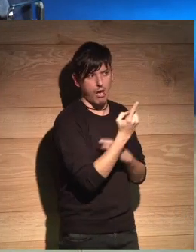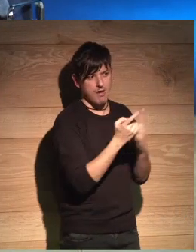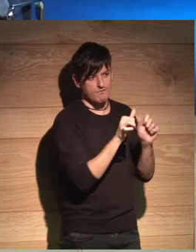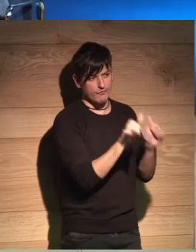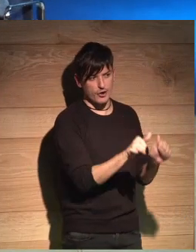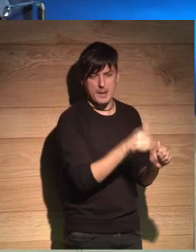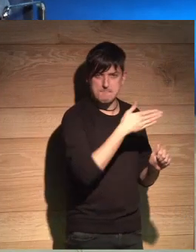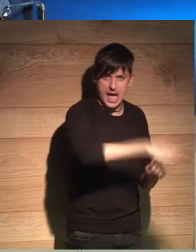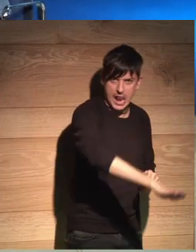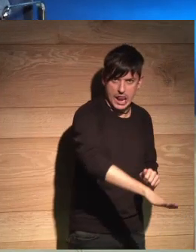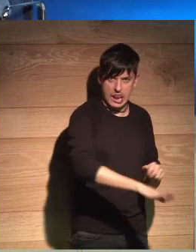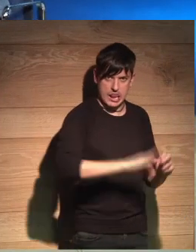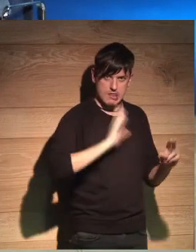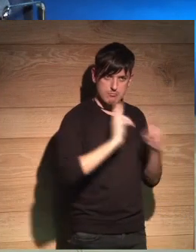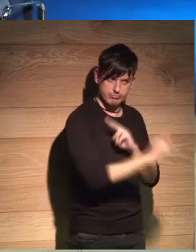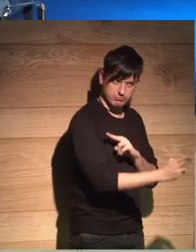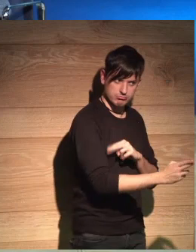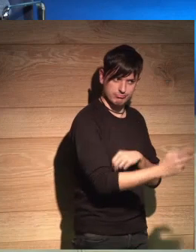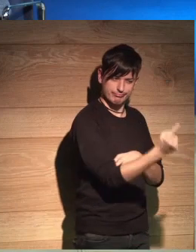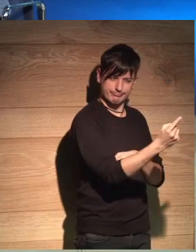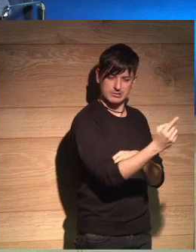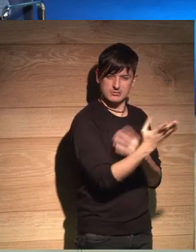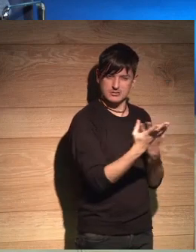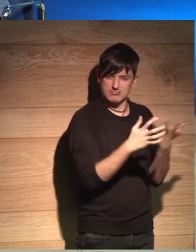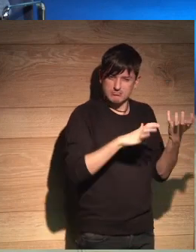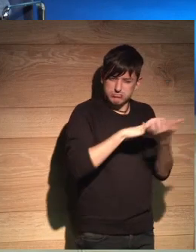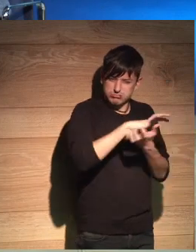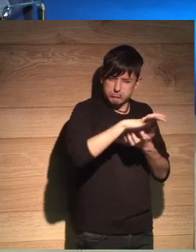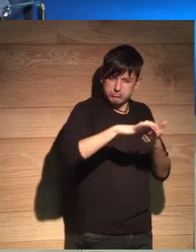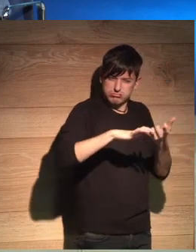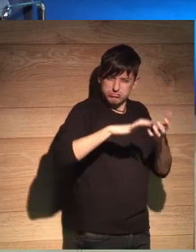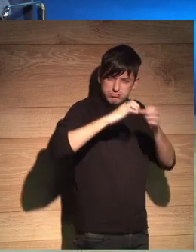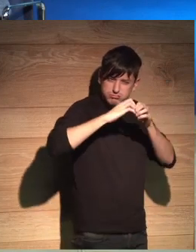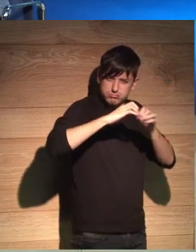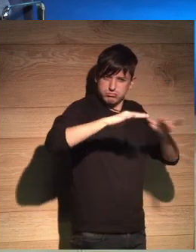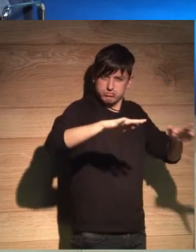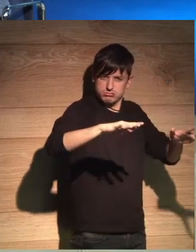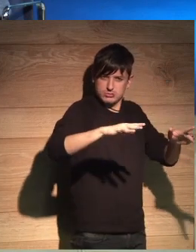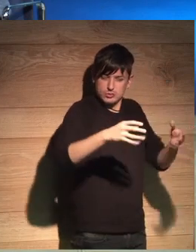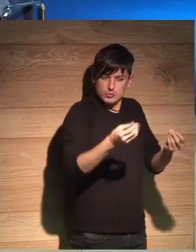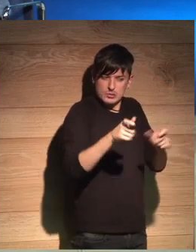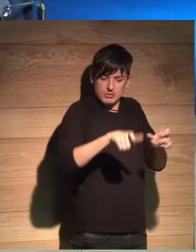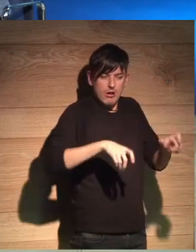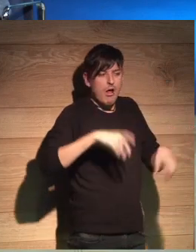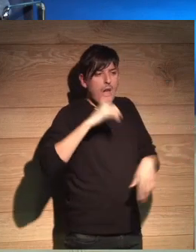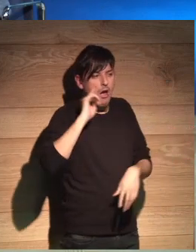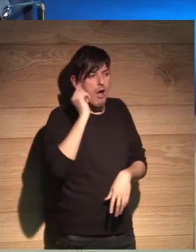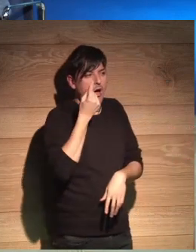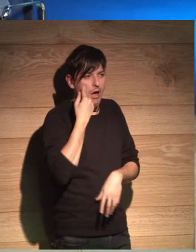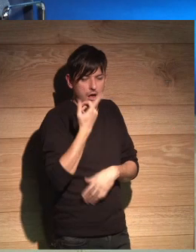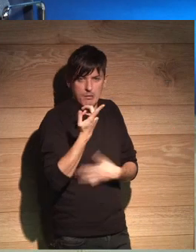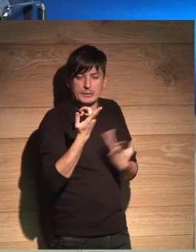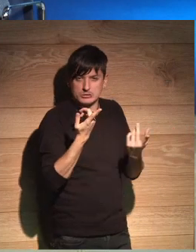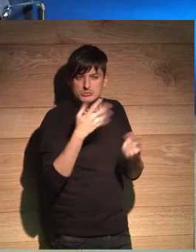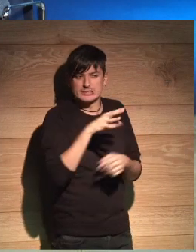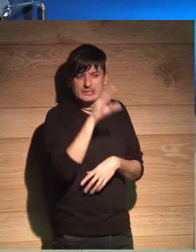malamente. Y de esto se hace mucho ruido y más o menos algunos se enteran, nos enteramos, pero